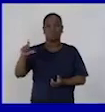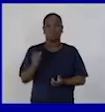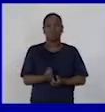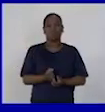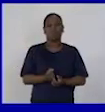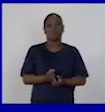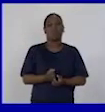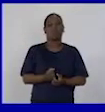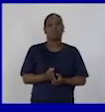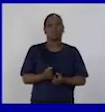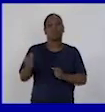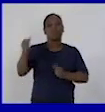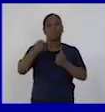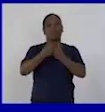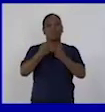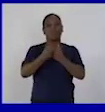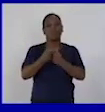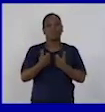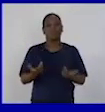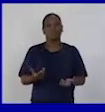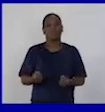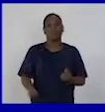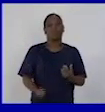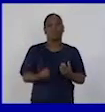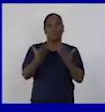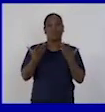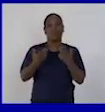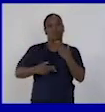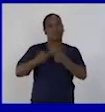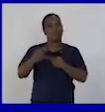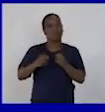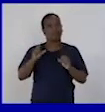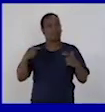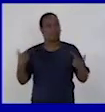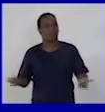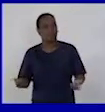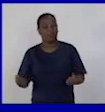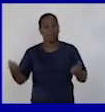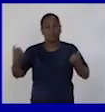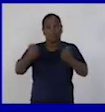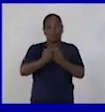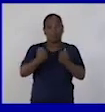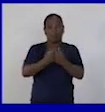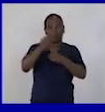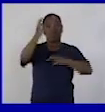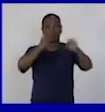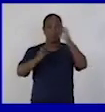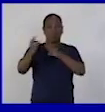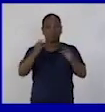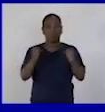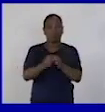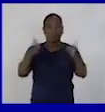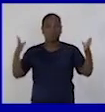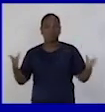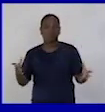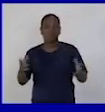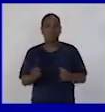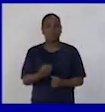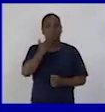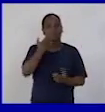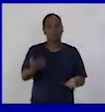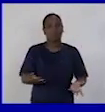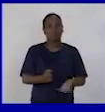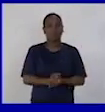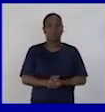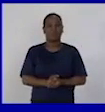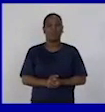La teoría de las colisiones. Las reacciones se producen cuando los choques entre las partículas que reaccionan son choques efectivos.